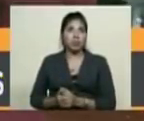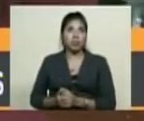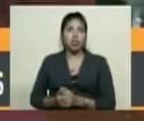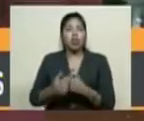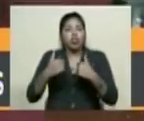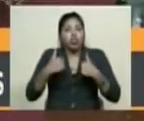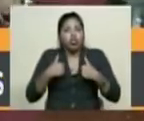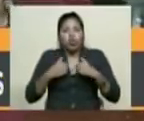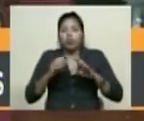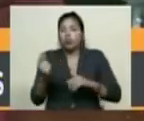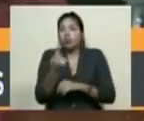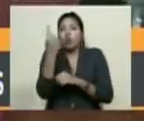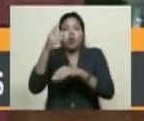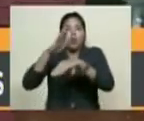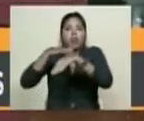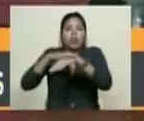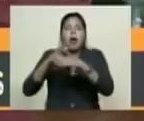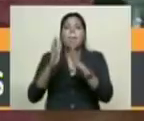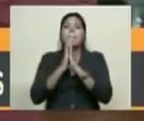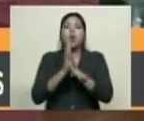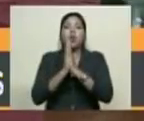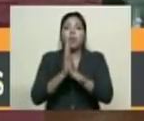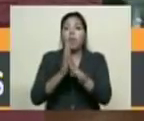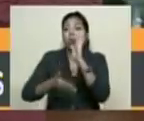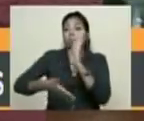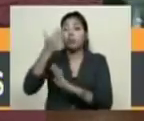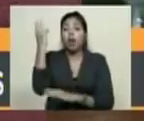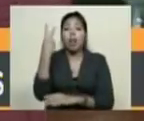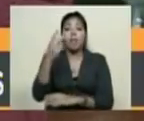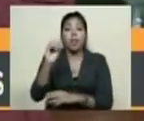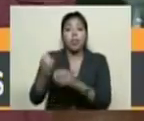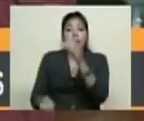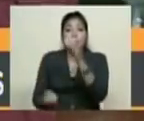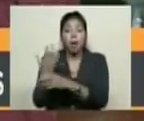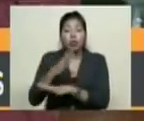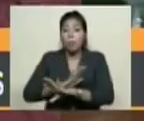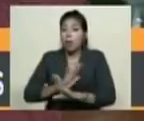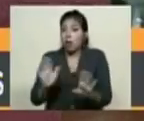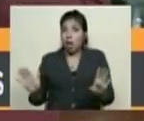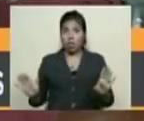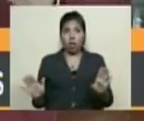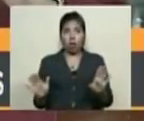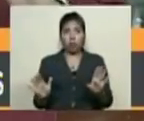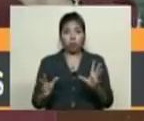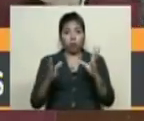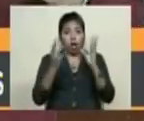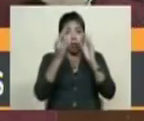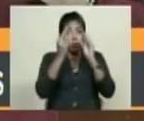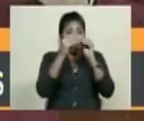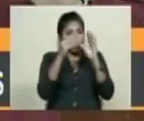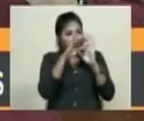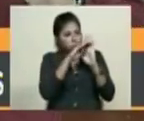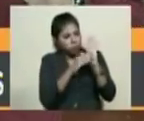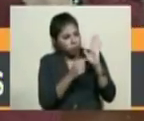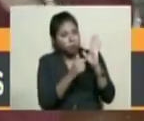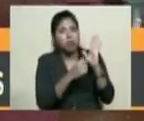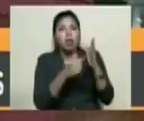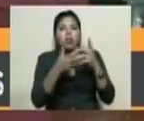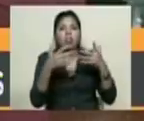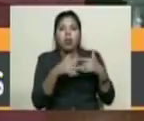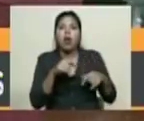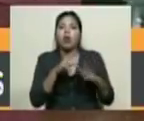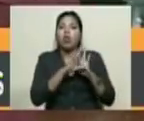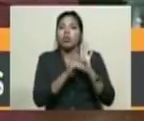el 20 de mayo. Las elecciones son convocadas de acuerdo a la Constitución, ¿verdad? Es lo primero que hay que preguntar.